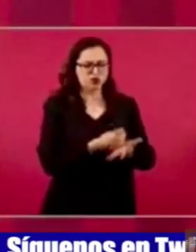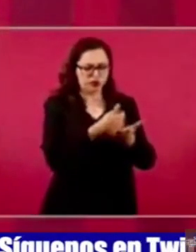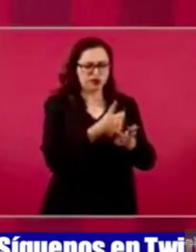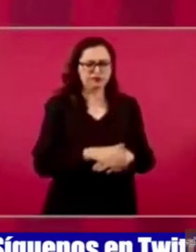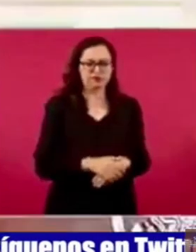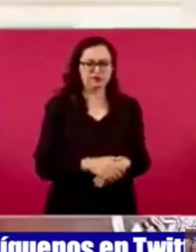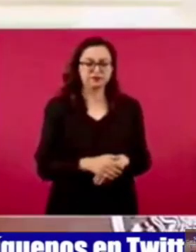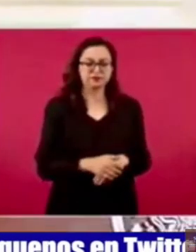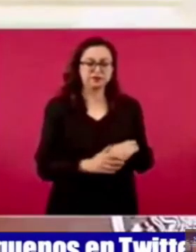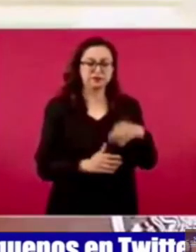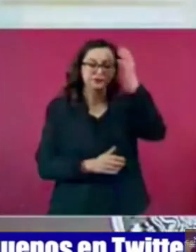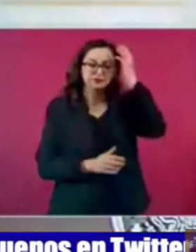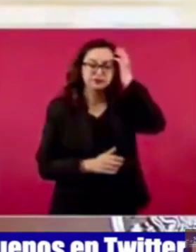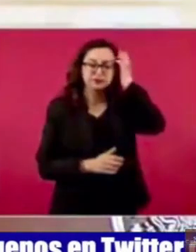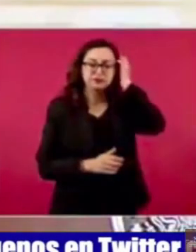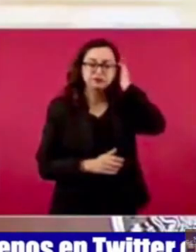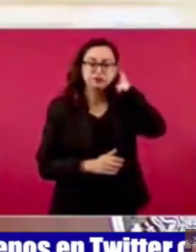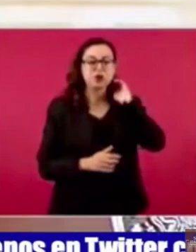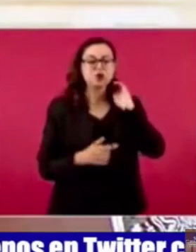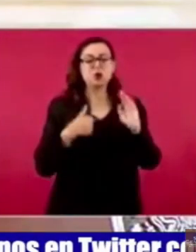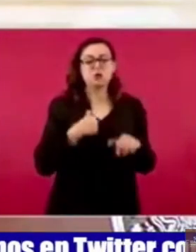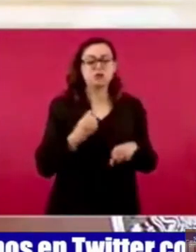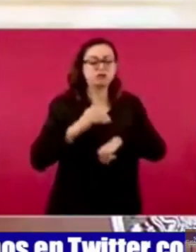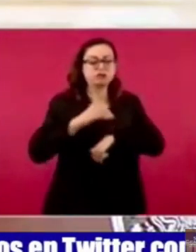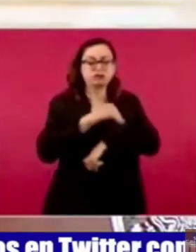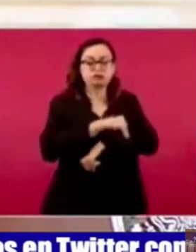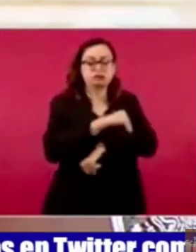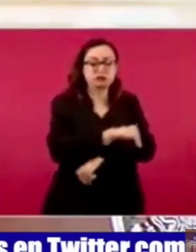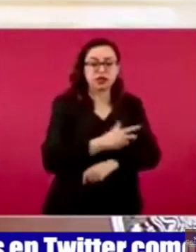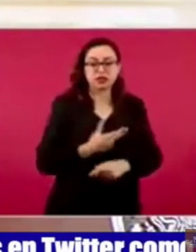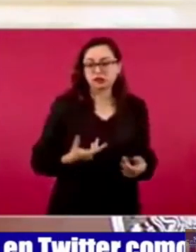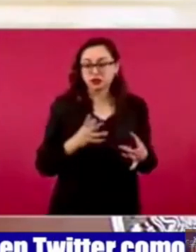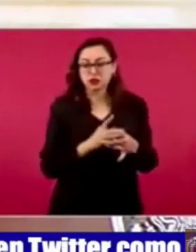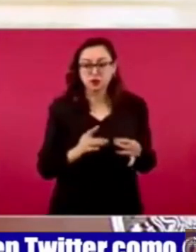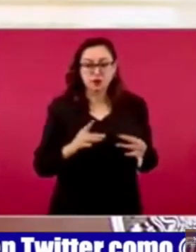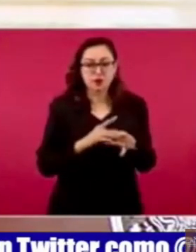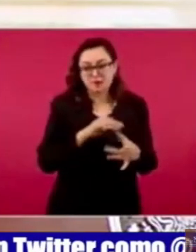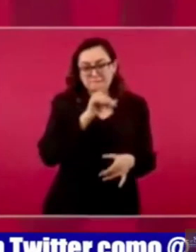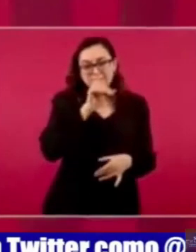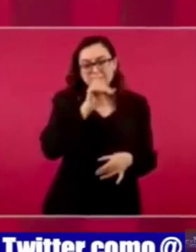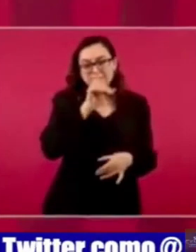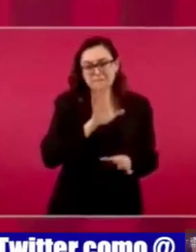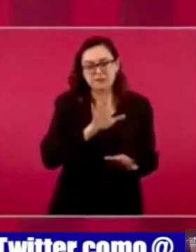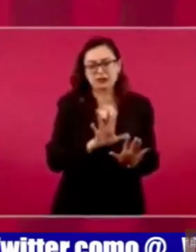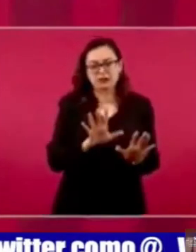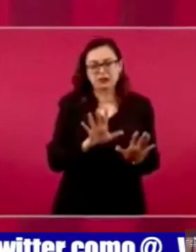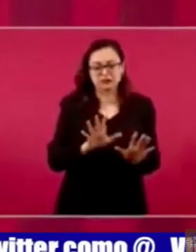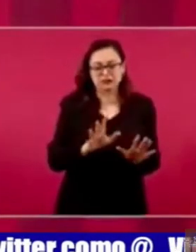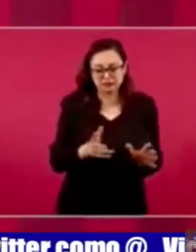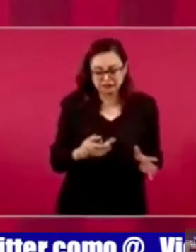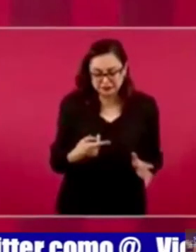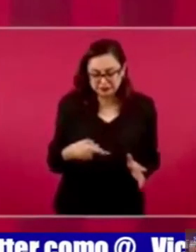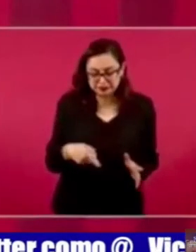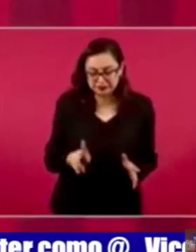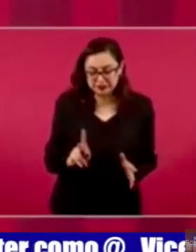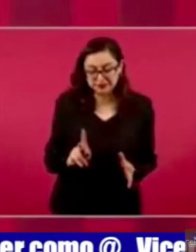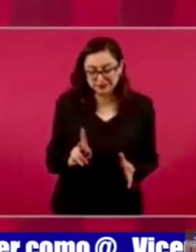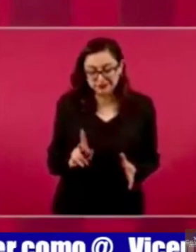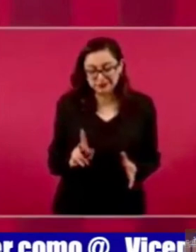ninguna justificación, pero, y también mis adversarios hablan de